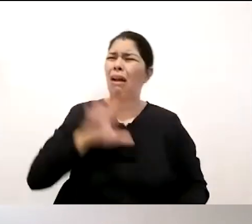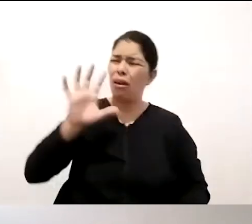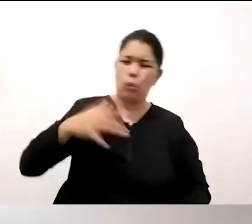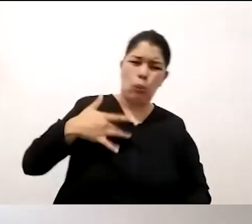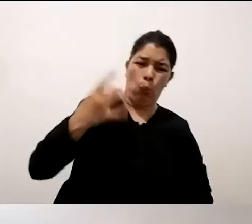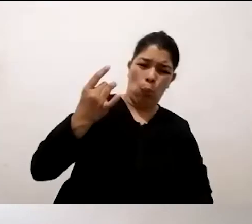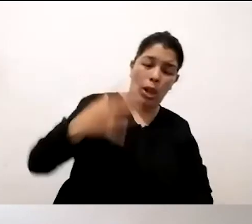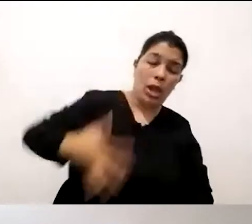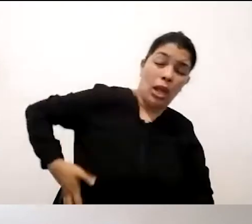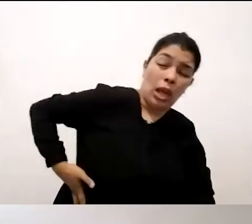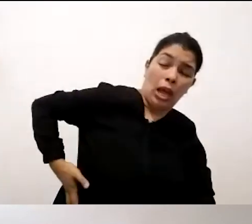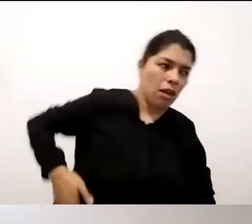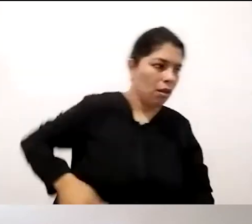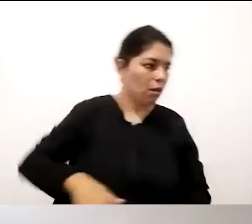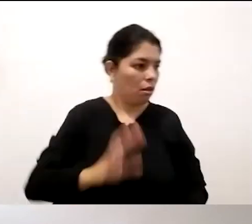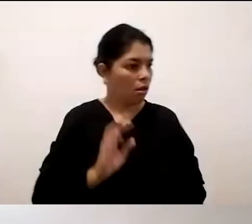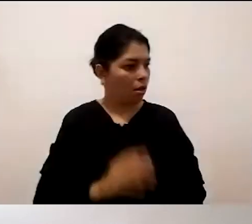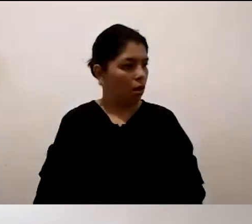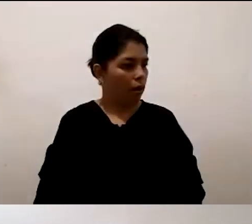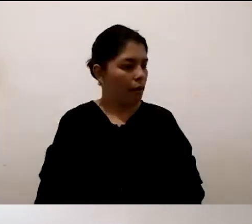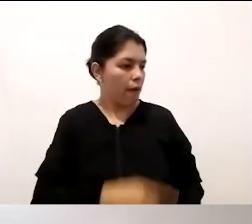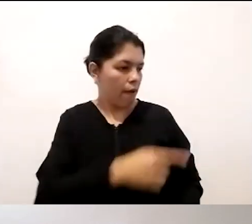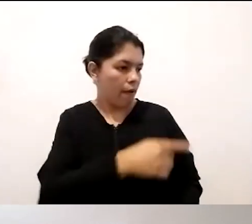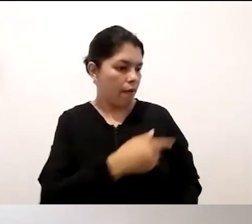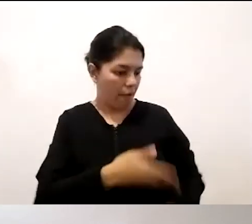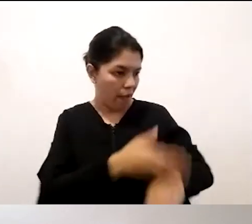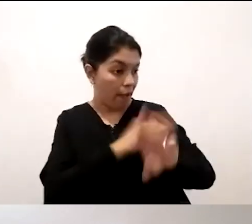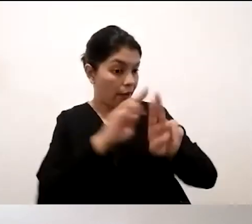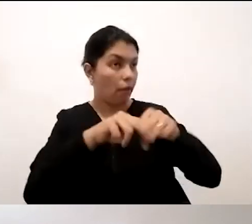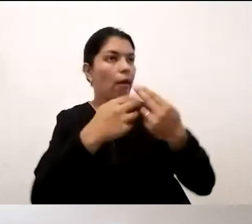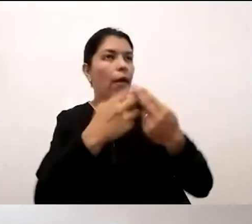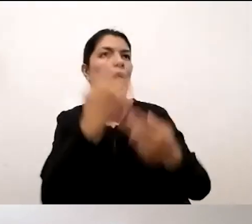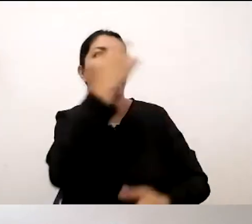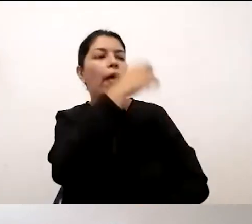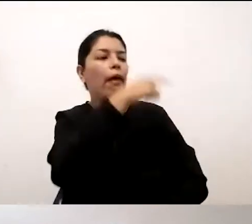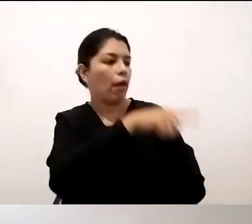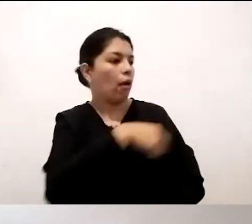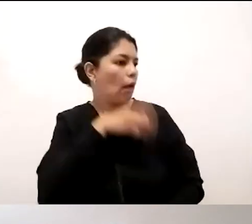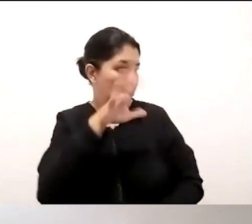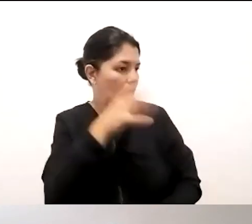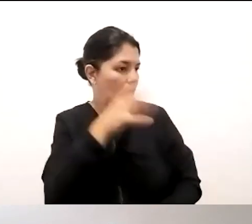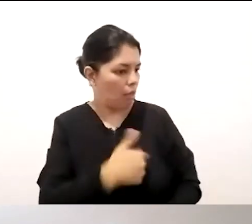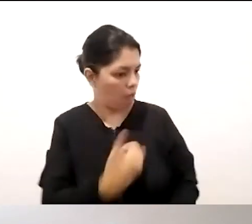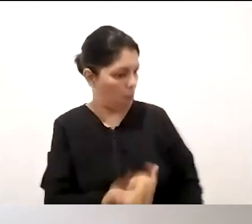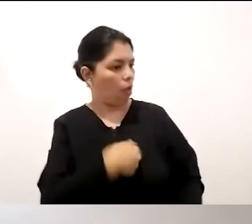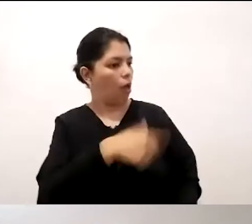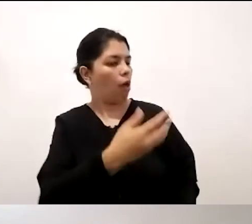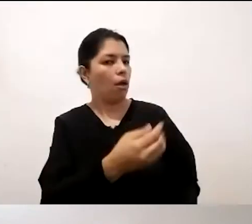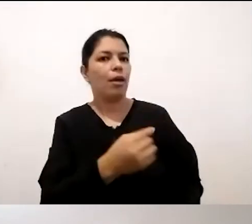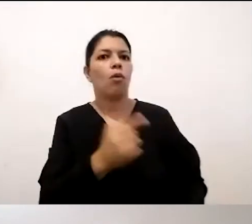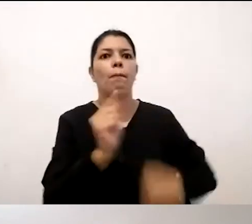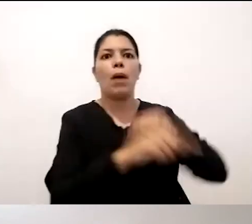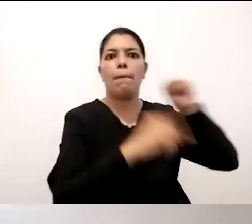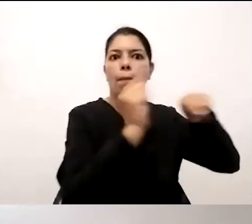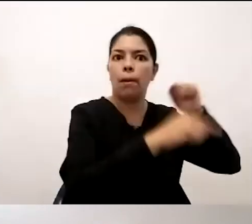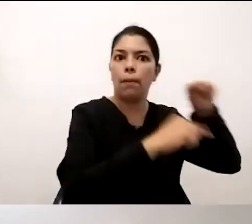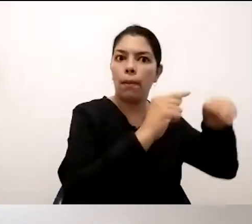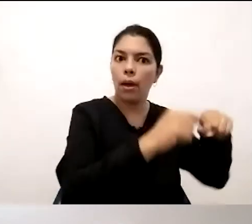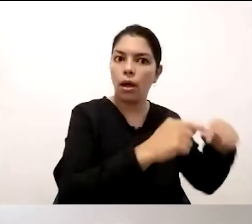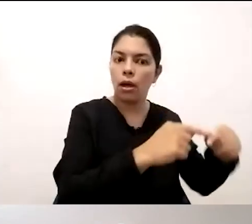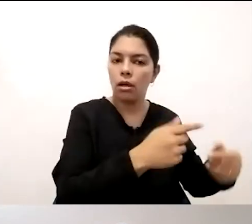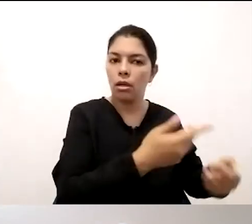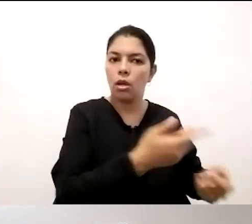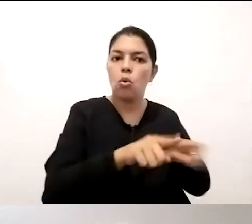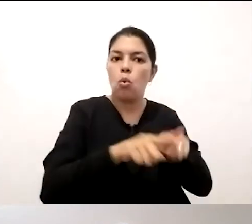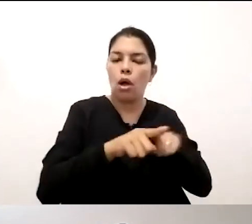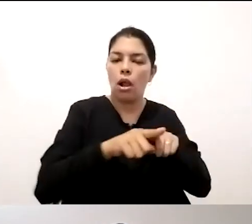ay, pero cuando lo estaba haciendo no gritaba así. Eso se puede considerar violencia obstétrica porque vulnera los derechos de la mujer en ese